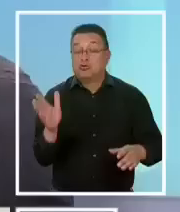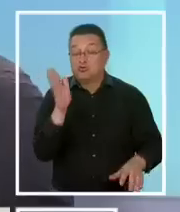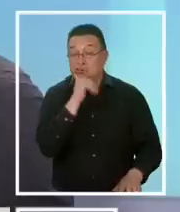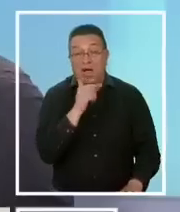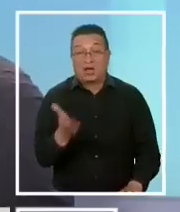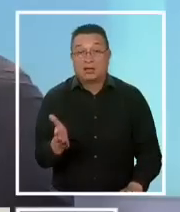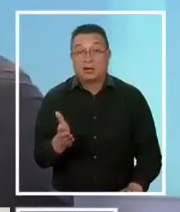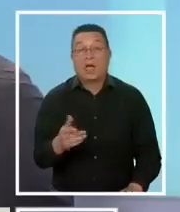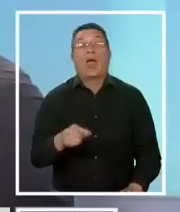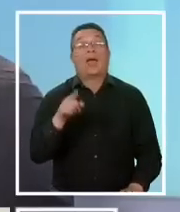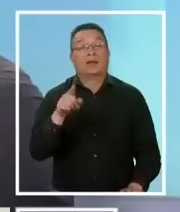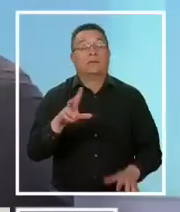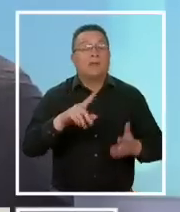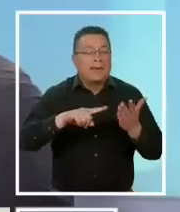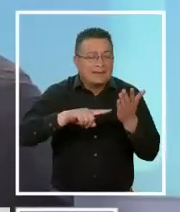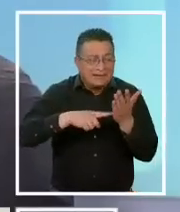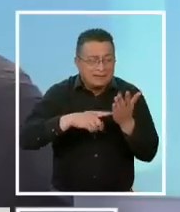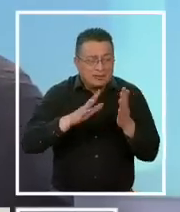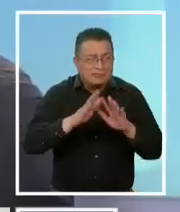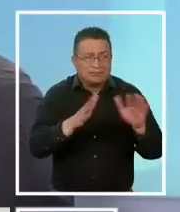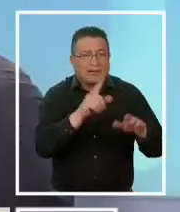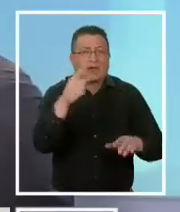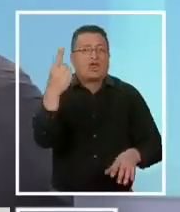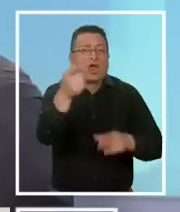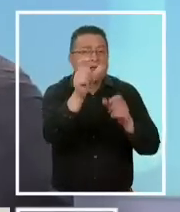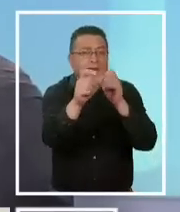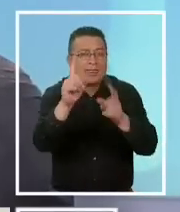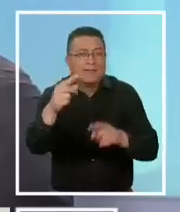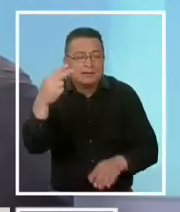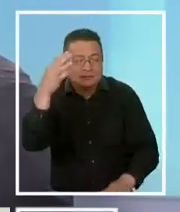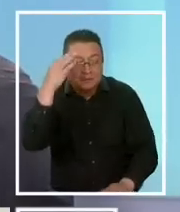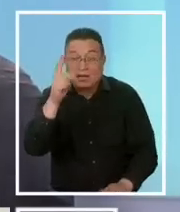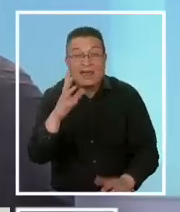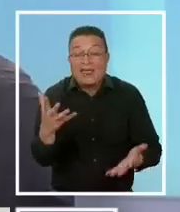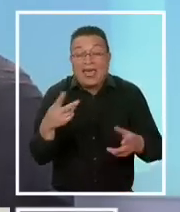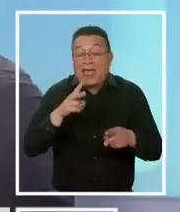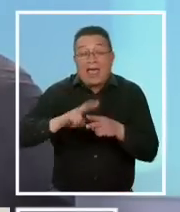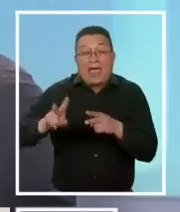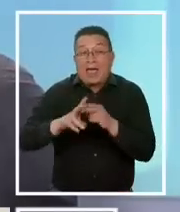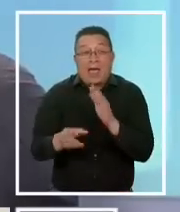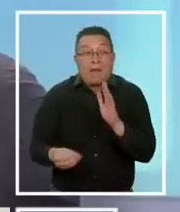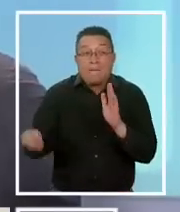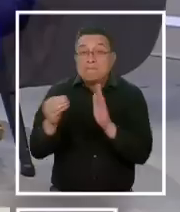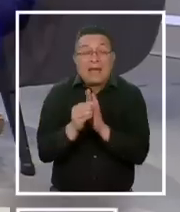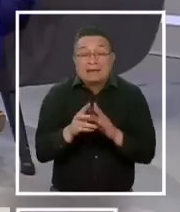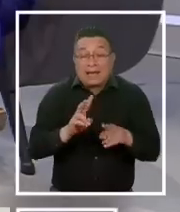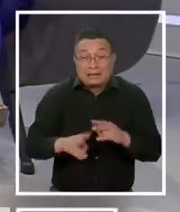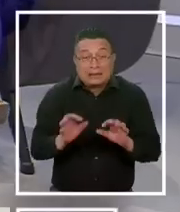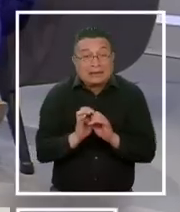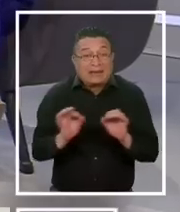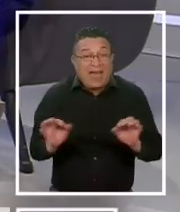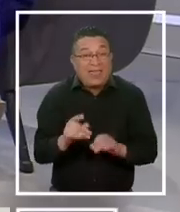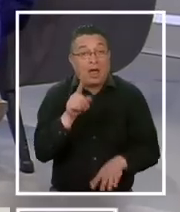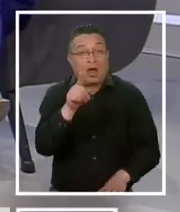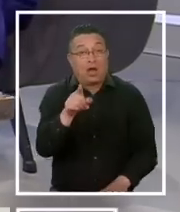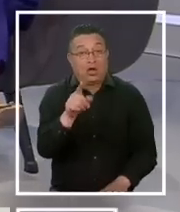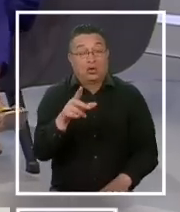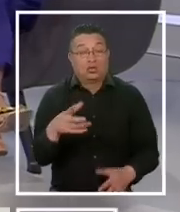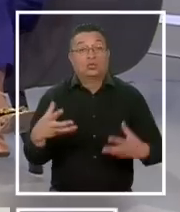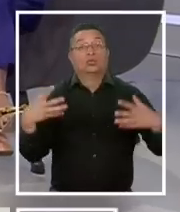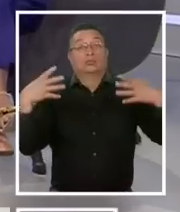sin Más allá de los tecnicismos para que la gente entienda no había nada más que hacer en ese caso en la parte que usted le